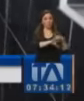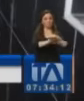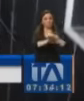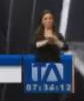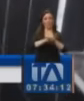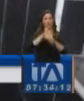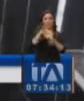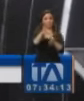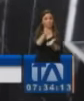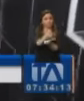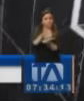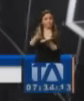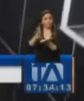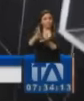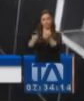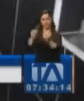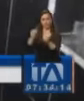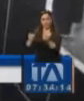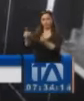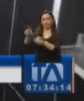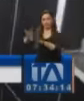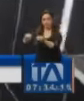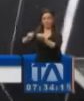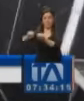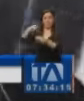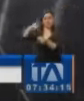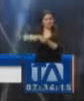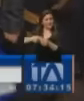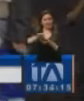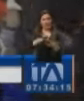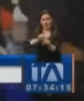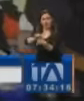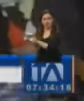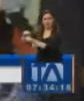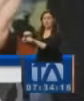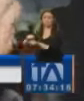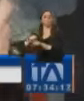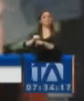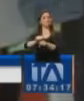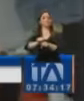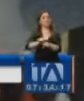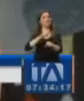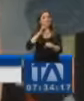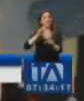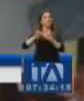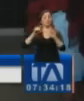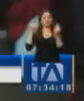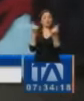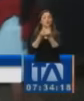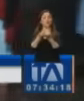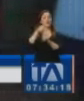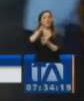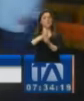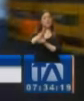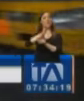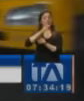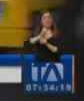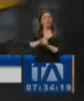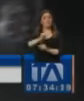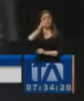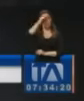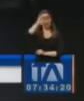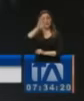autos y motocicletas fueron decomisados solo en Quito como saldo del operativo Soberanía 4 realizado esta madrugada de